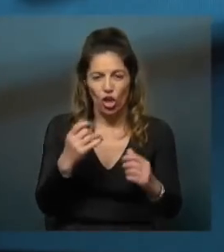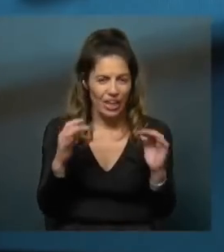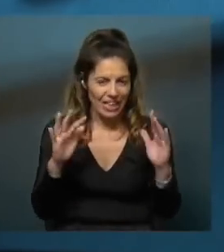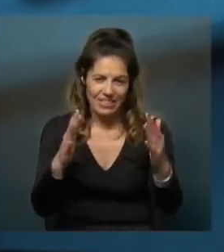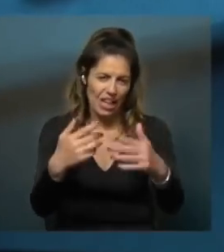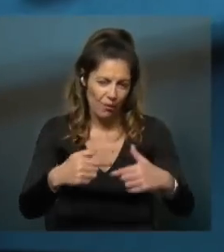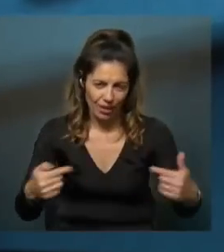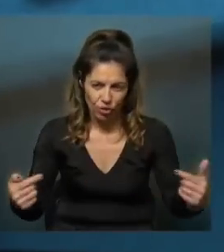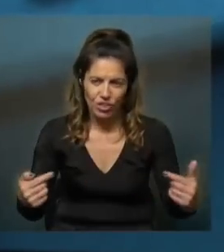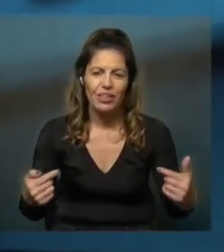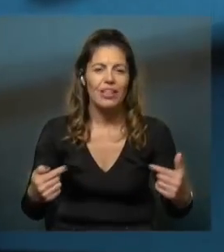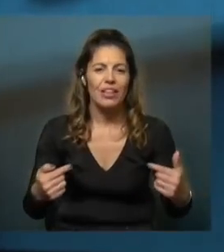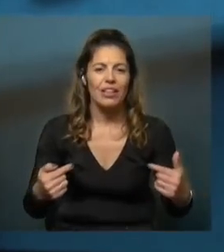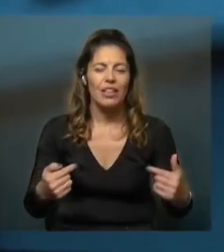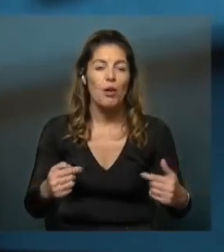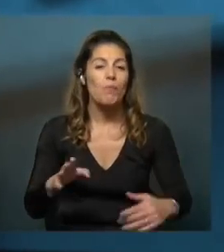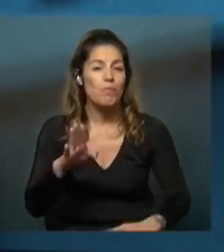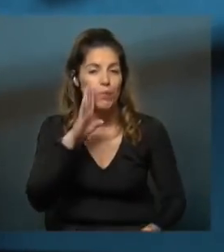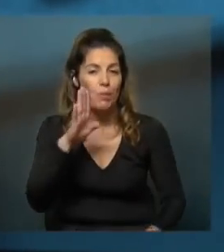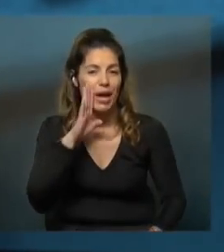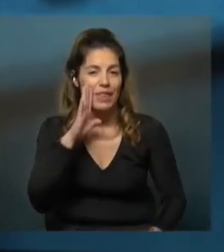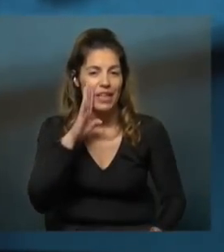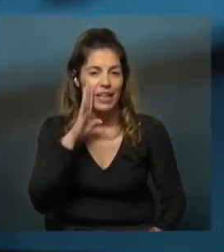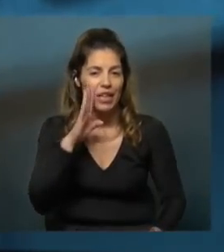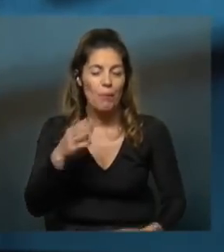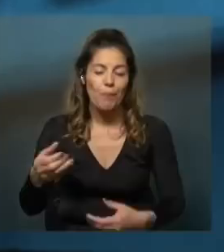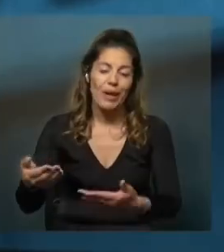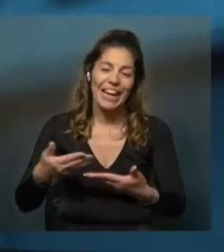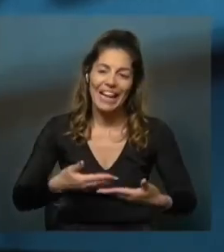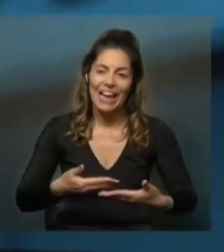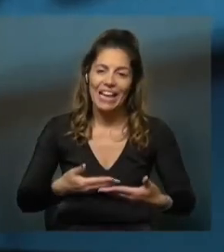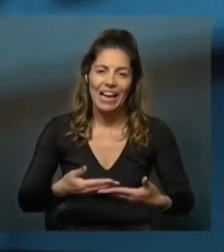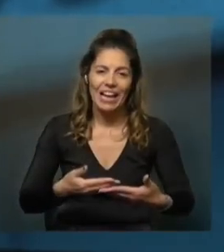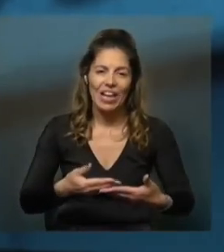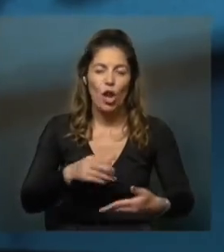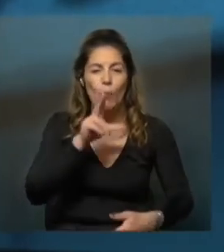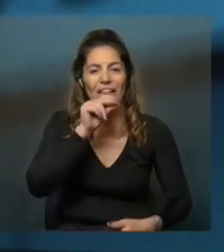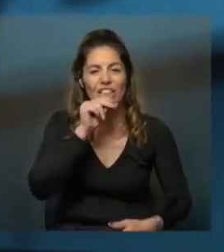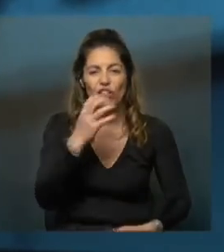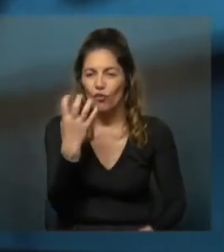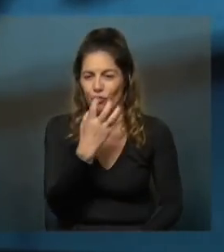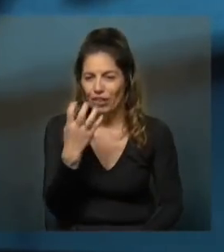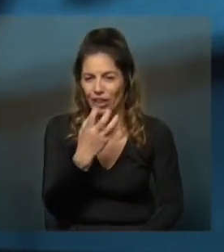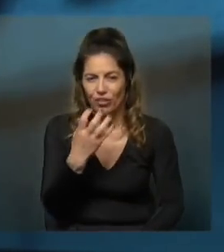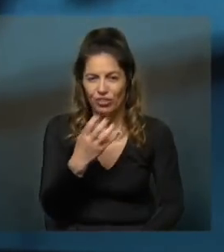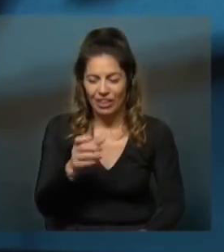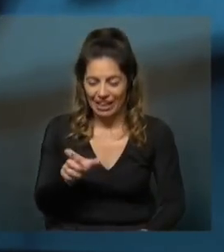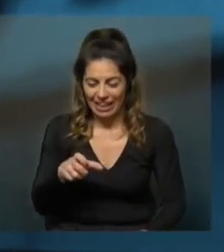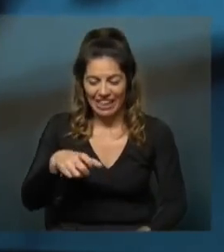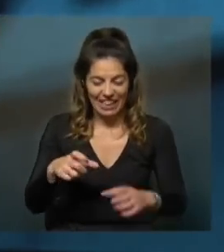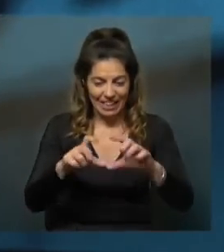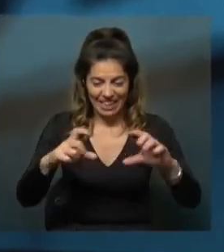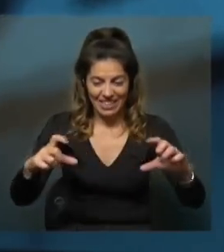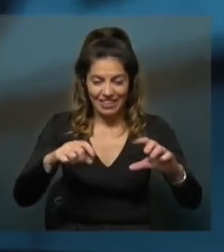y mi madre éramos mi vieja me regala los patitos feos el cassette